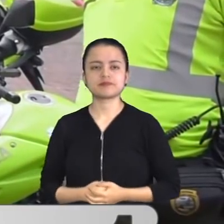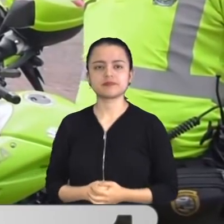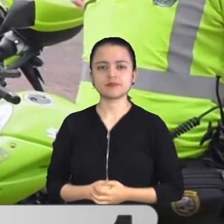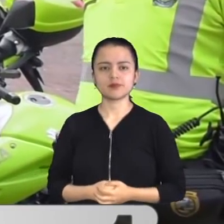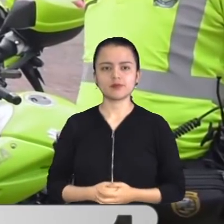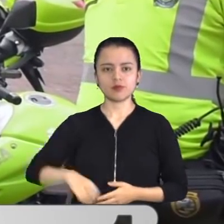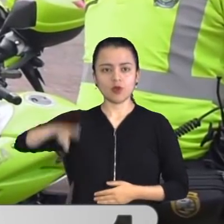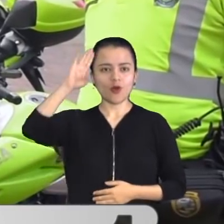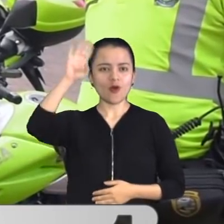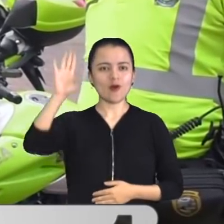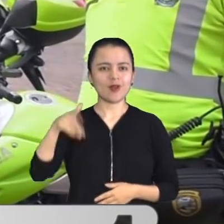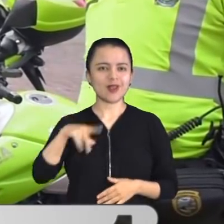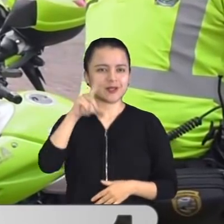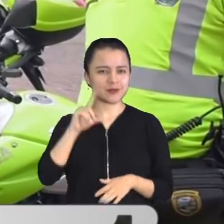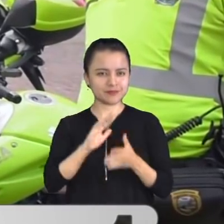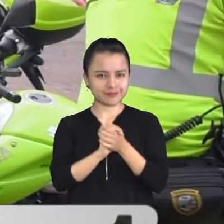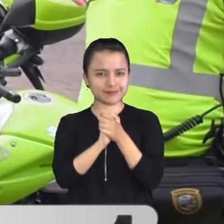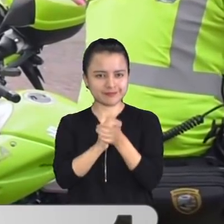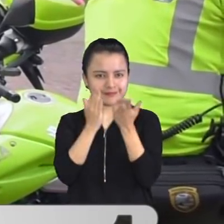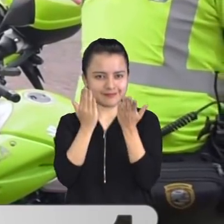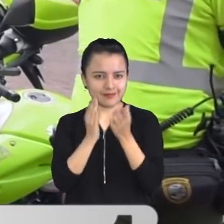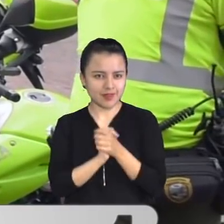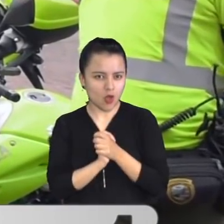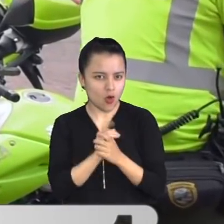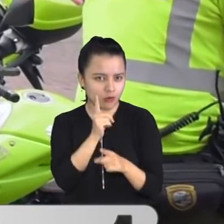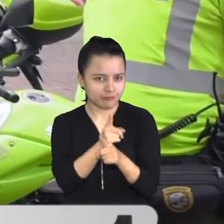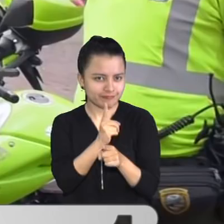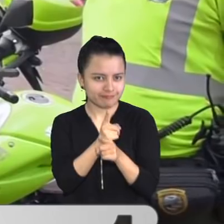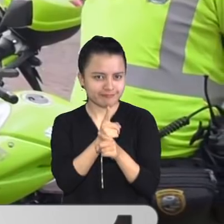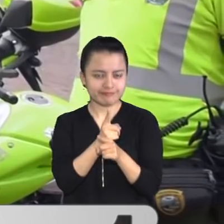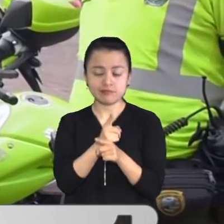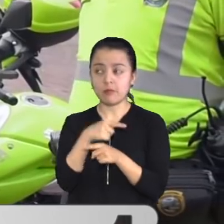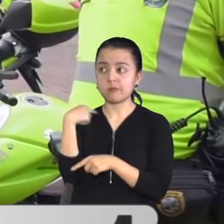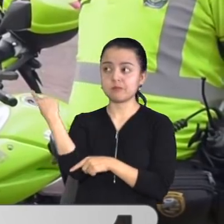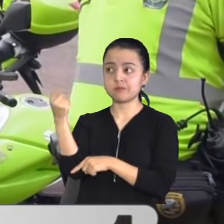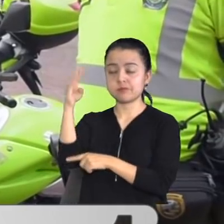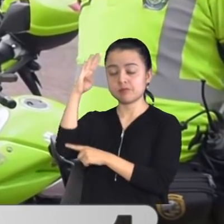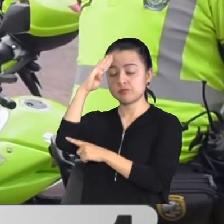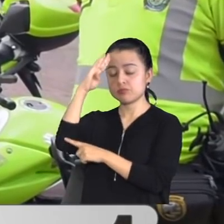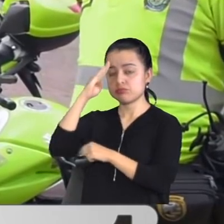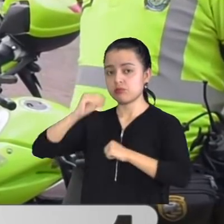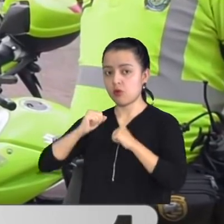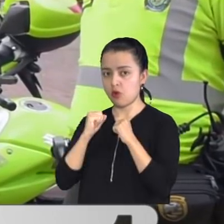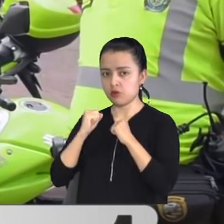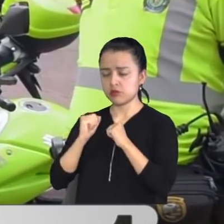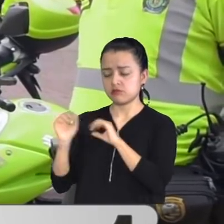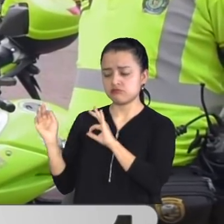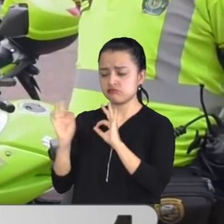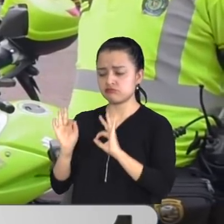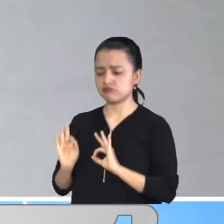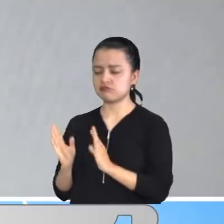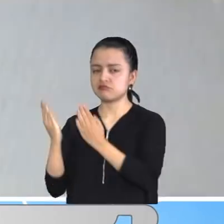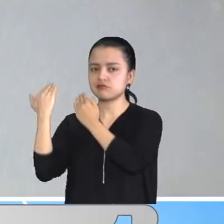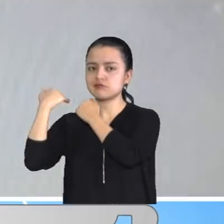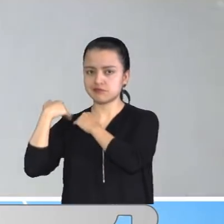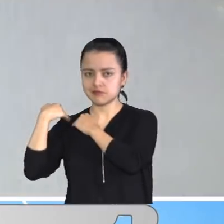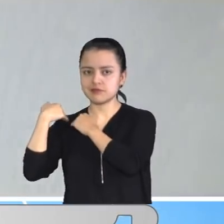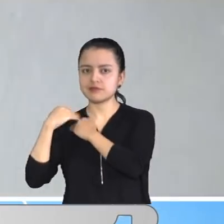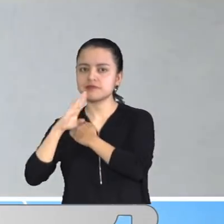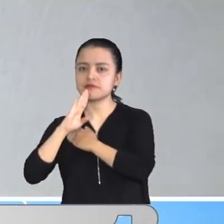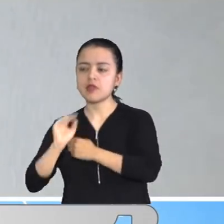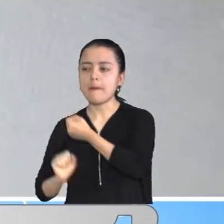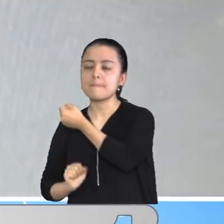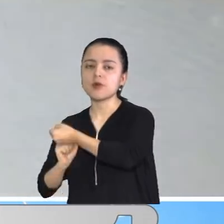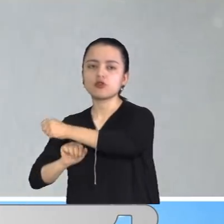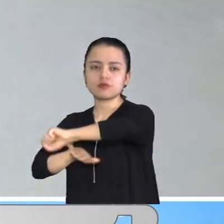Hola Luisa y televidentes, cordial saludo. Pues como usted lo ha dicho, la Policía Metropolitana de Bogotá, liderada en este momento por el Ministerio de